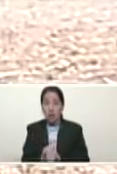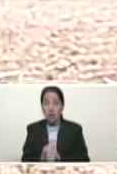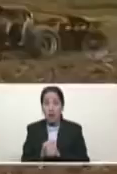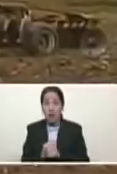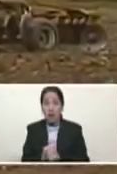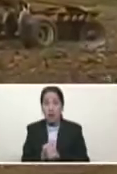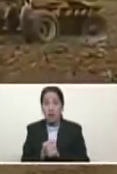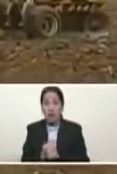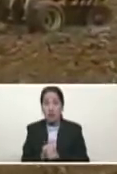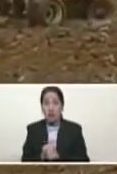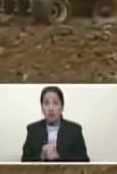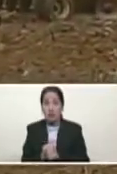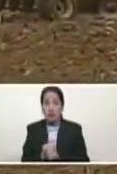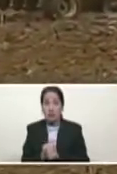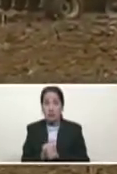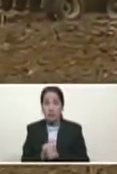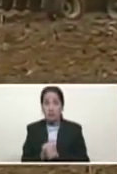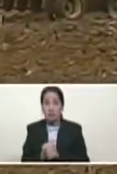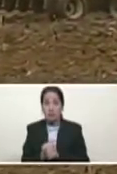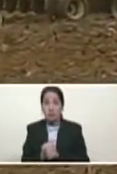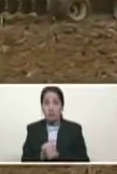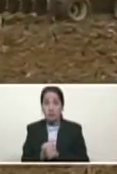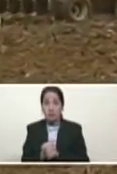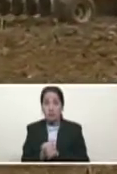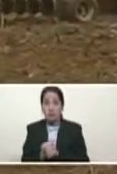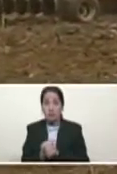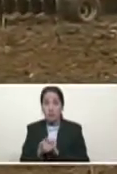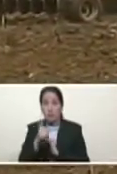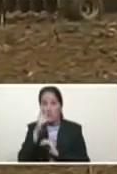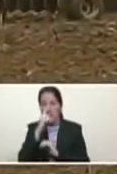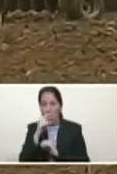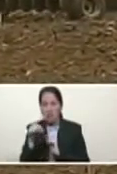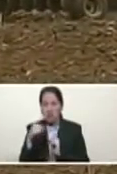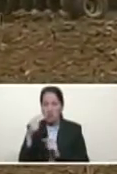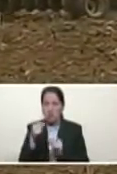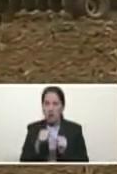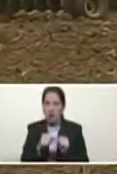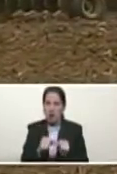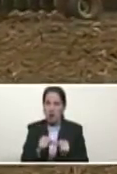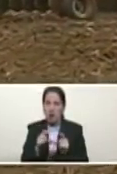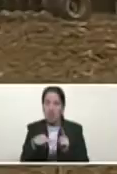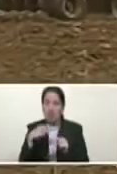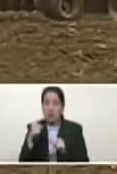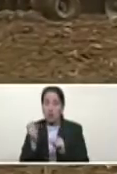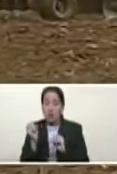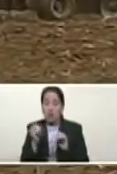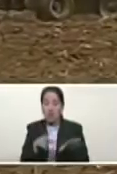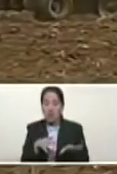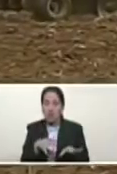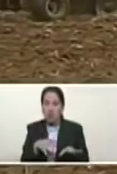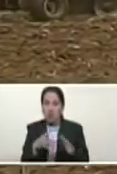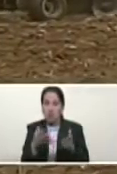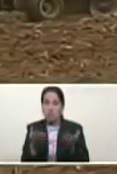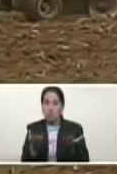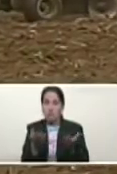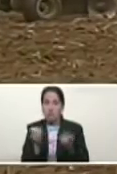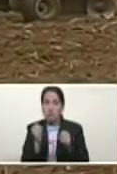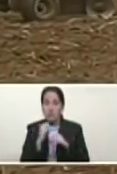a veces sin continuidad, se producía un año y al otro se abandonaba, ¿verdad? Estamos claros.